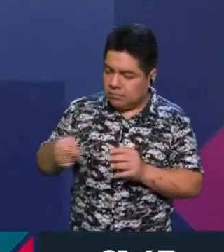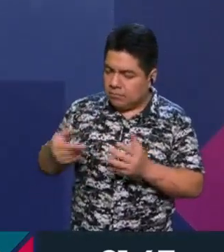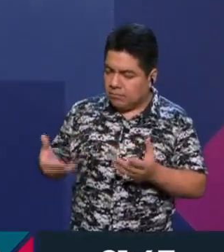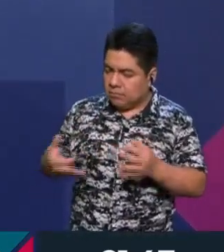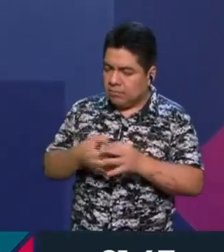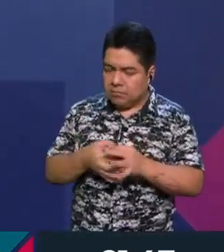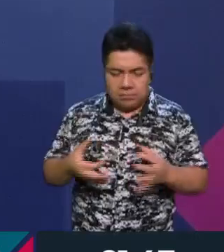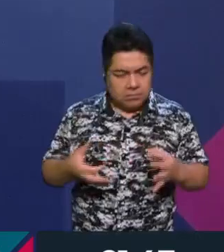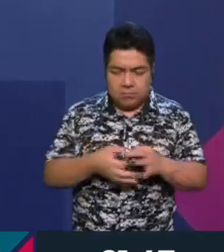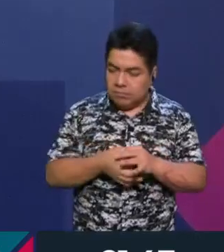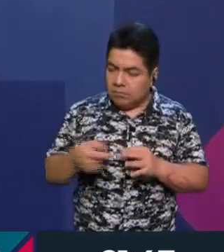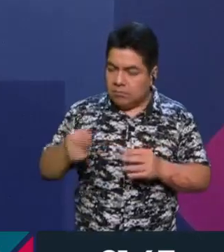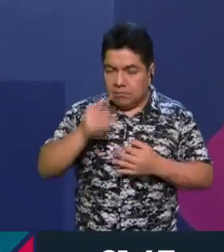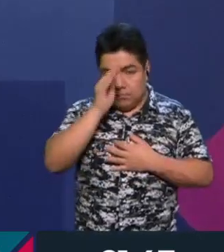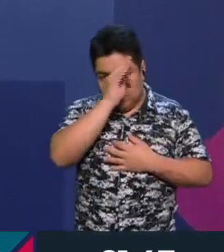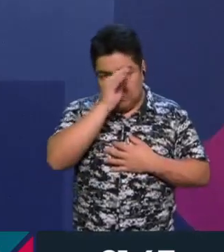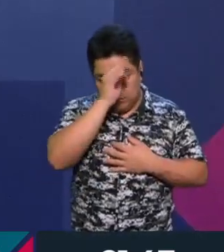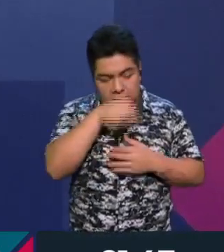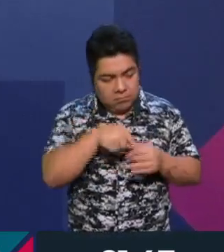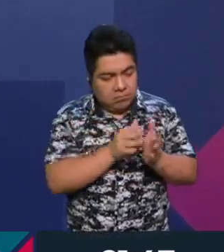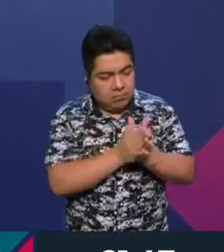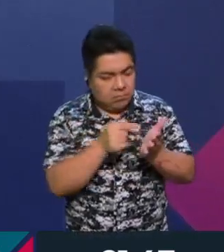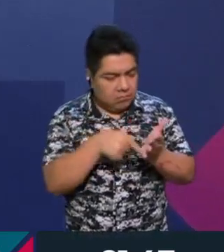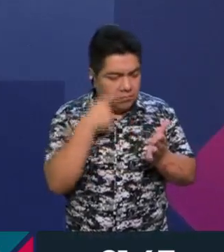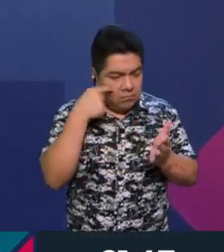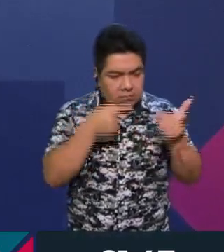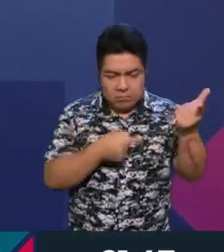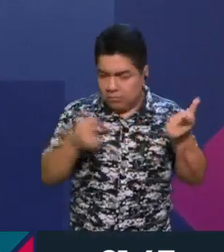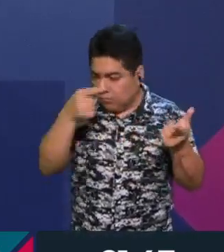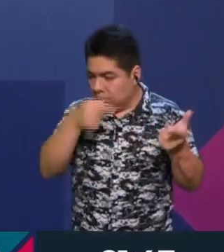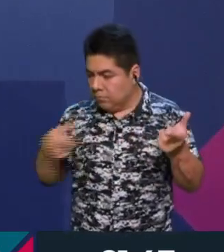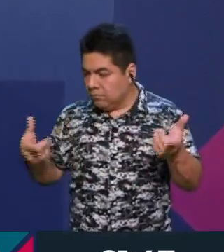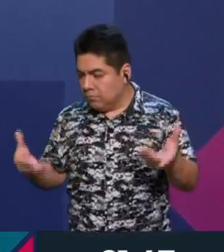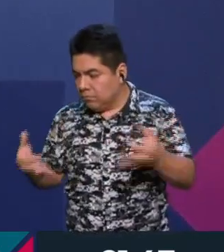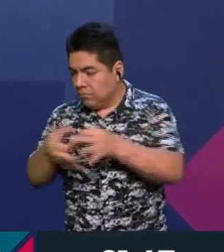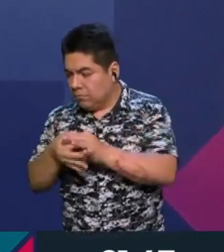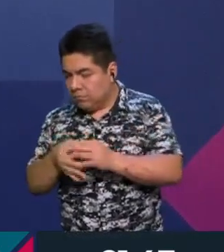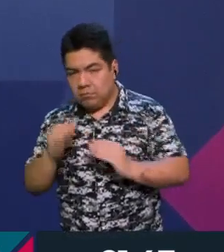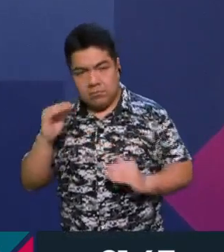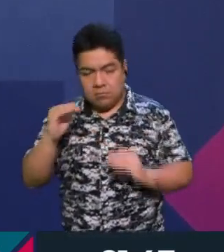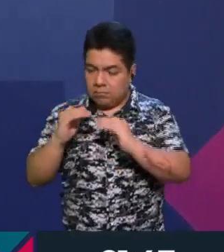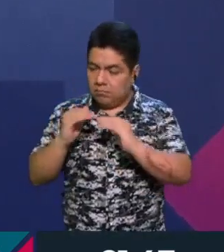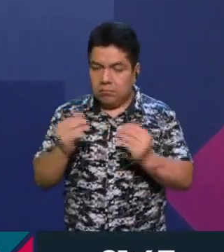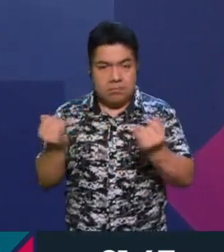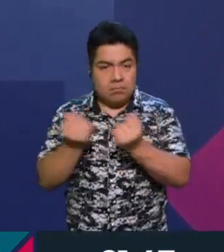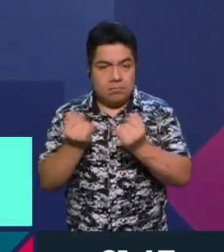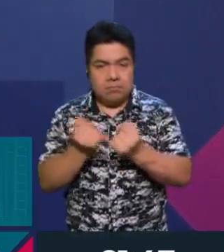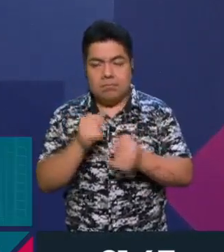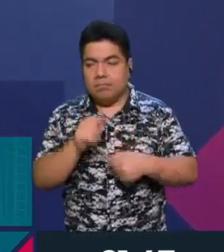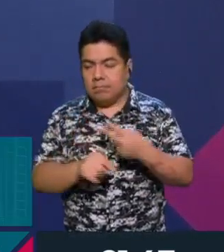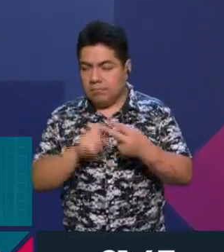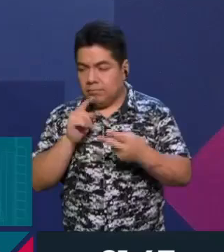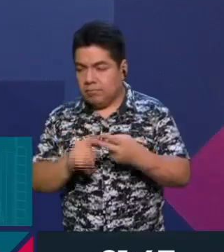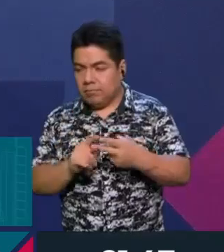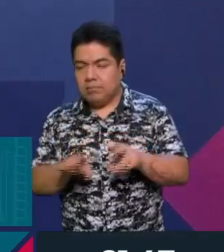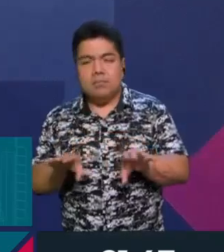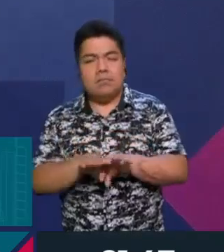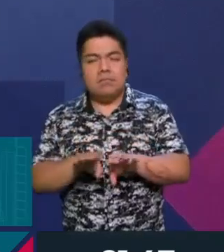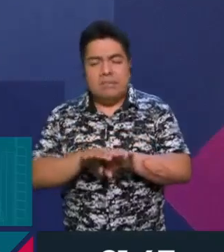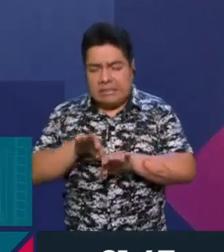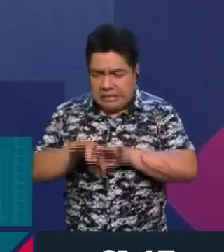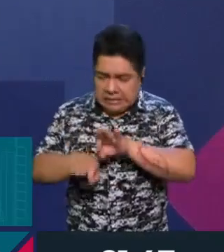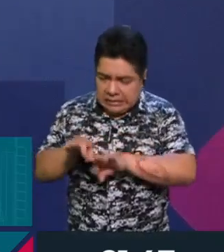los planteamientos filosóficos de este libro en términos de la igualdad y en términos de esa